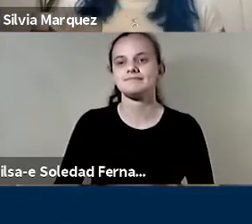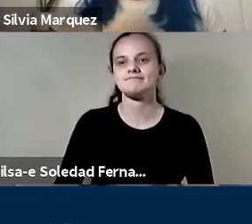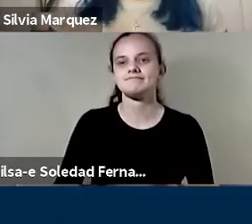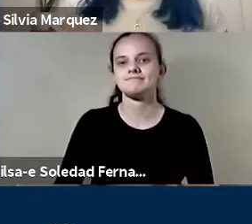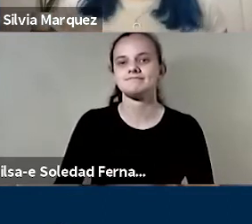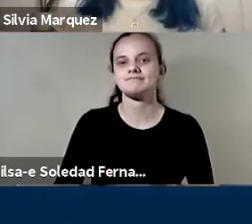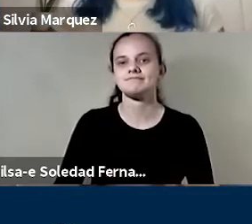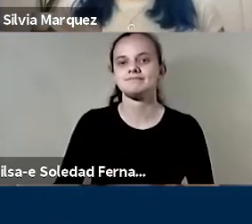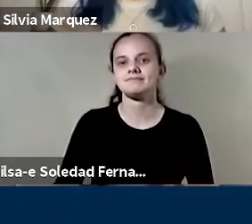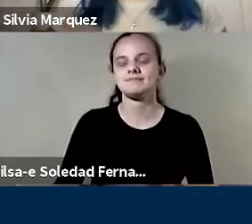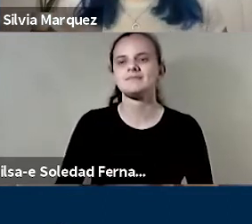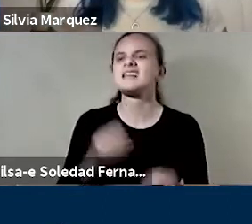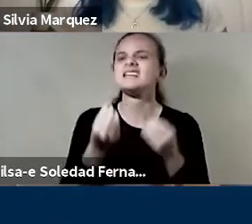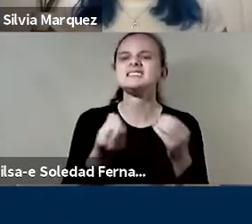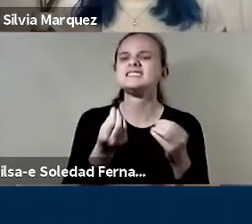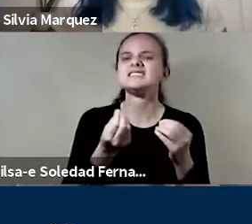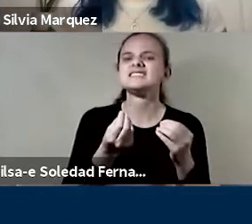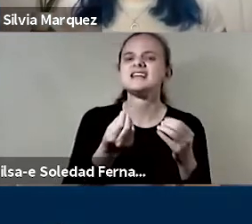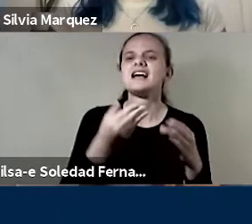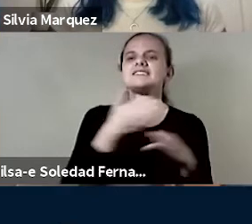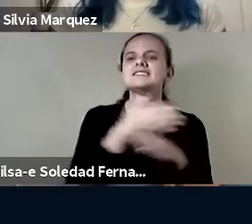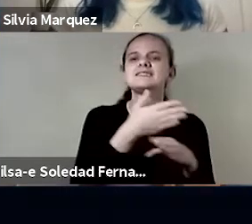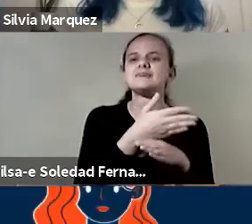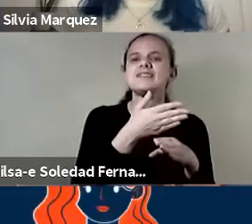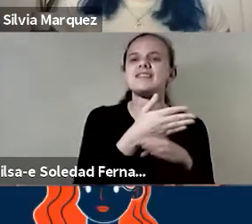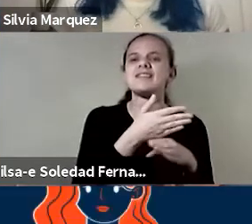hagan la pregunta y la respondan.